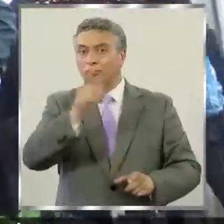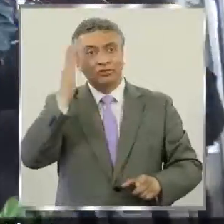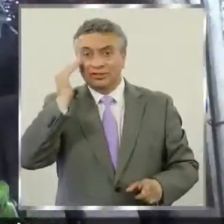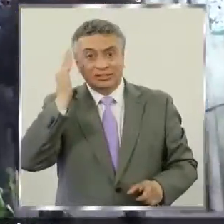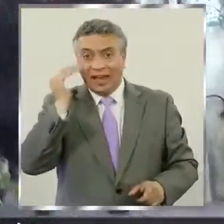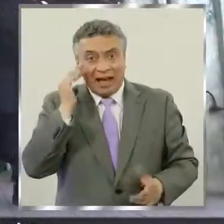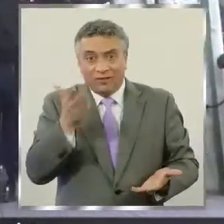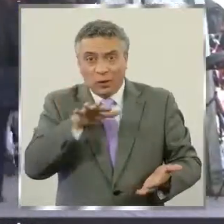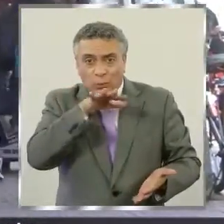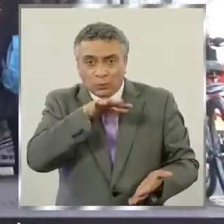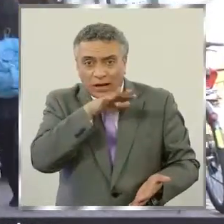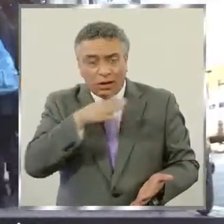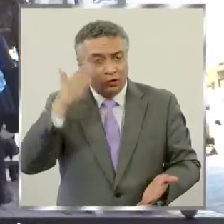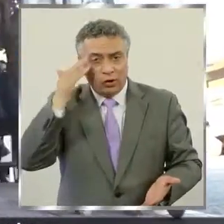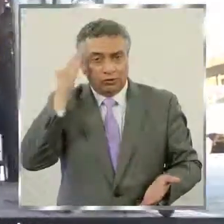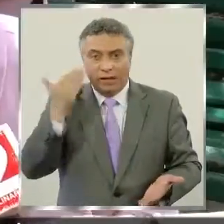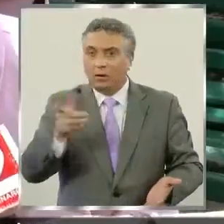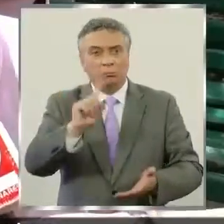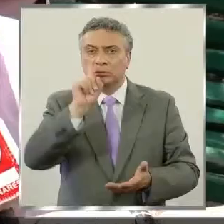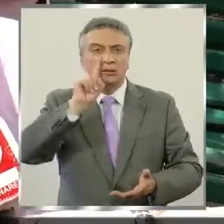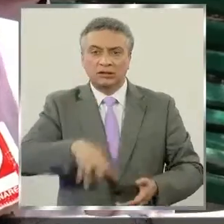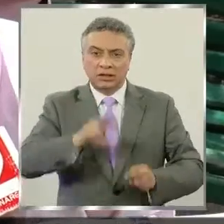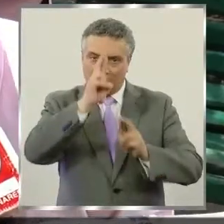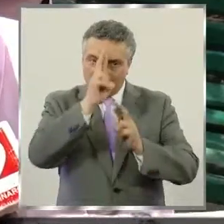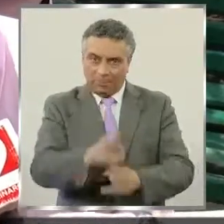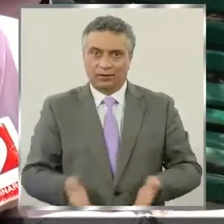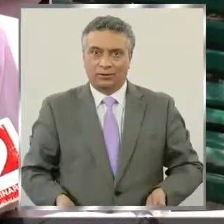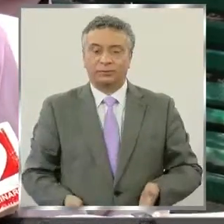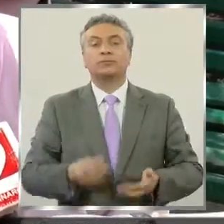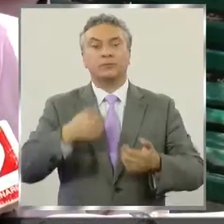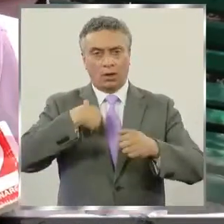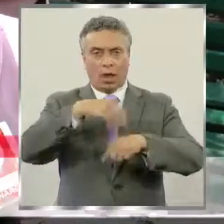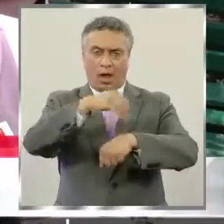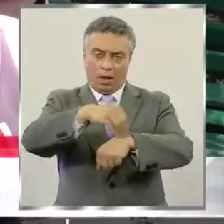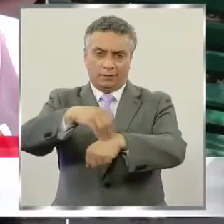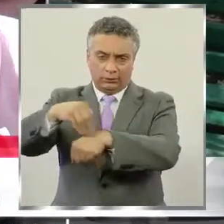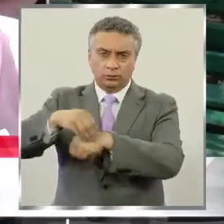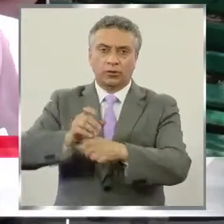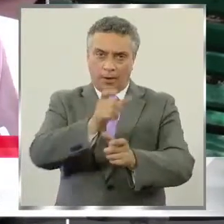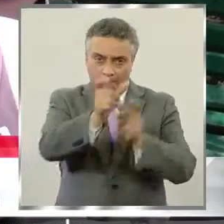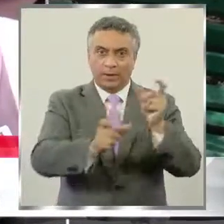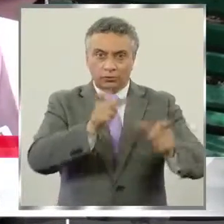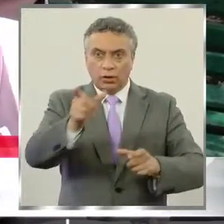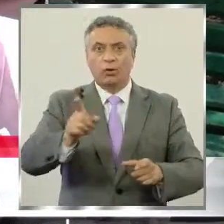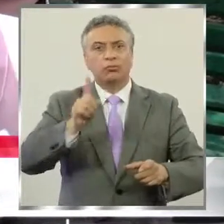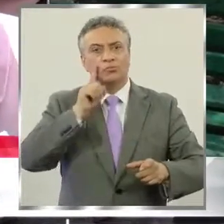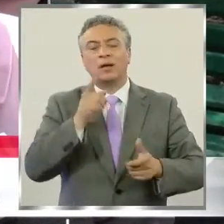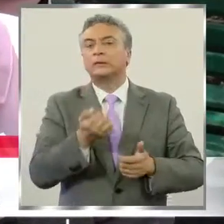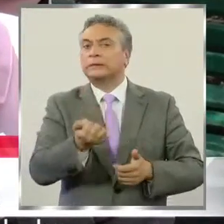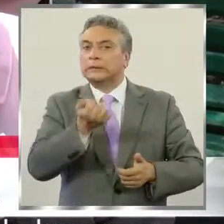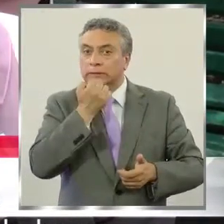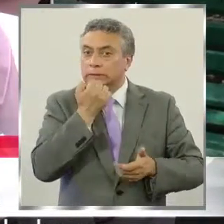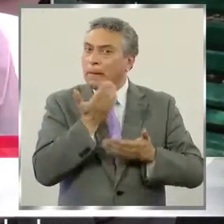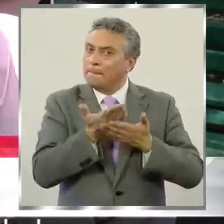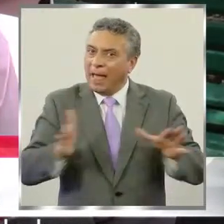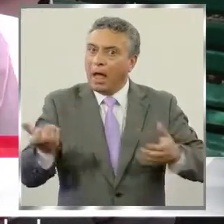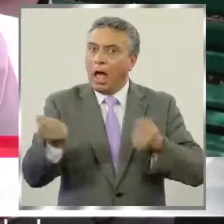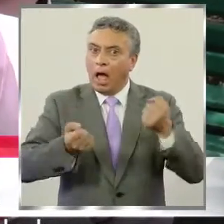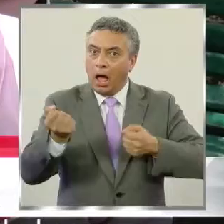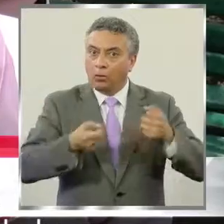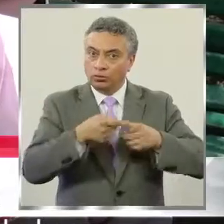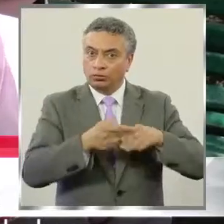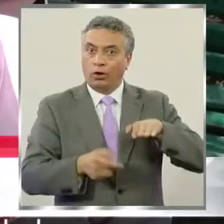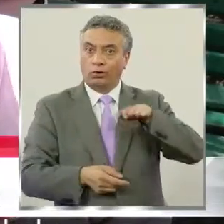usar, no respeta. Hago un llamado a todas aquellas personas que están haciendo el mal uso de los